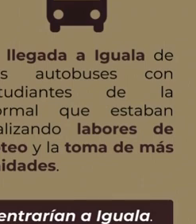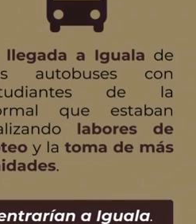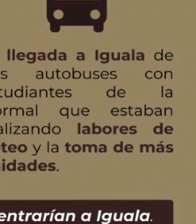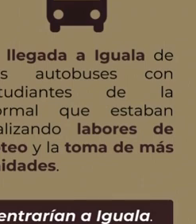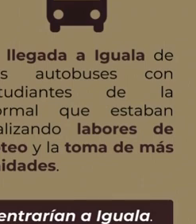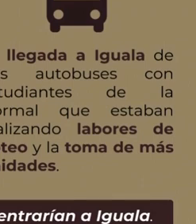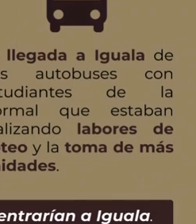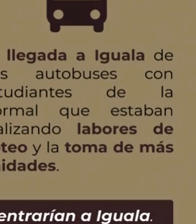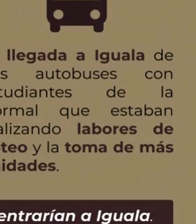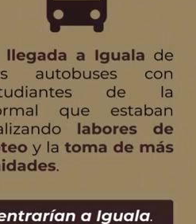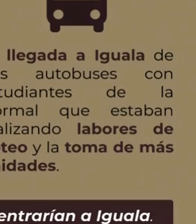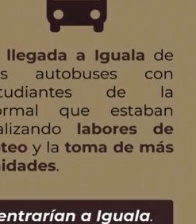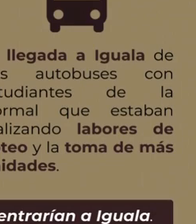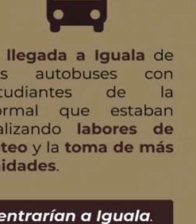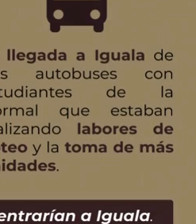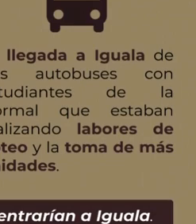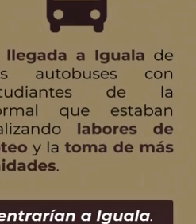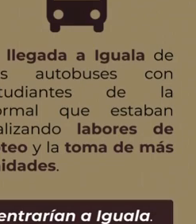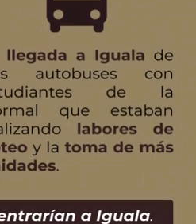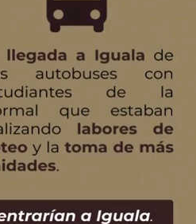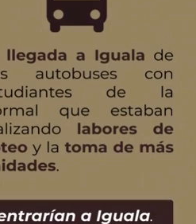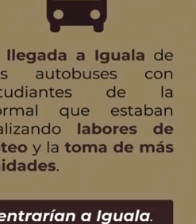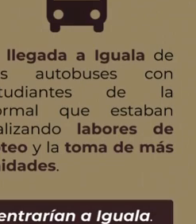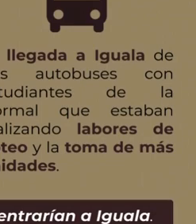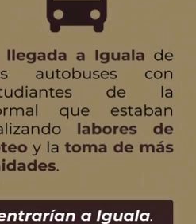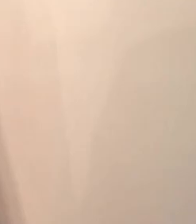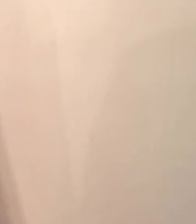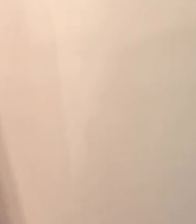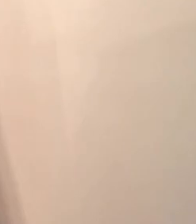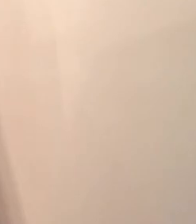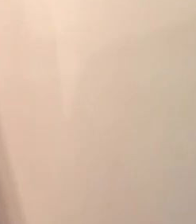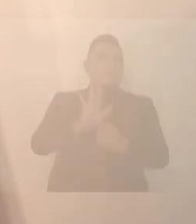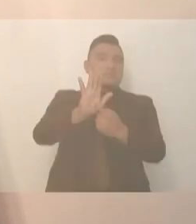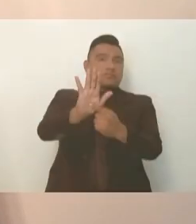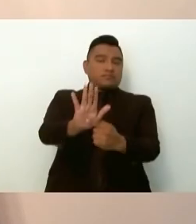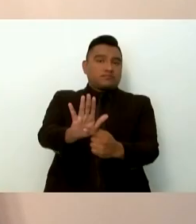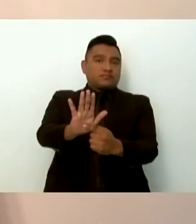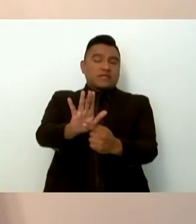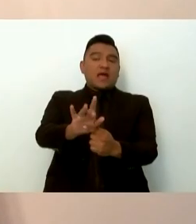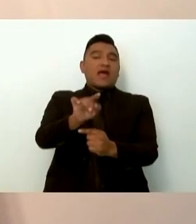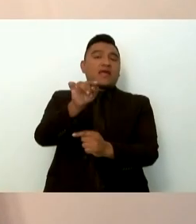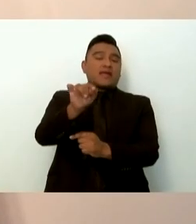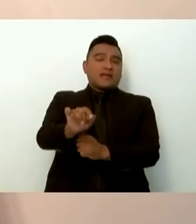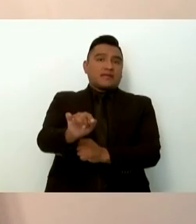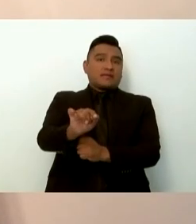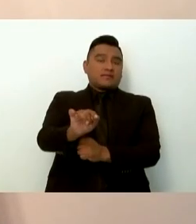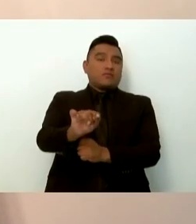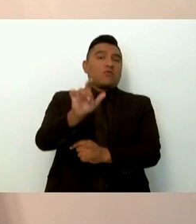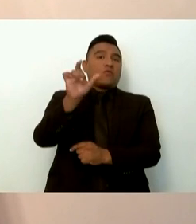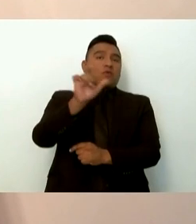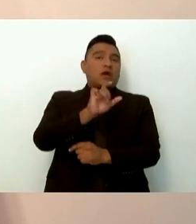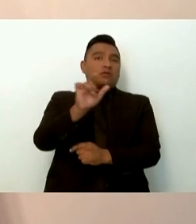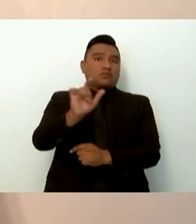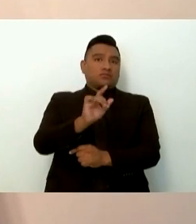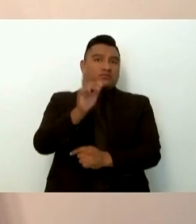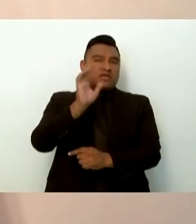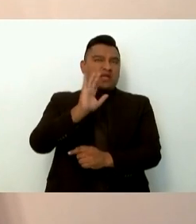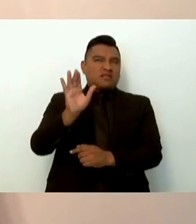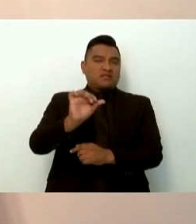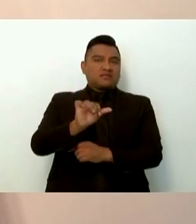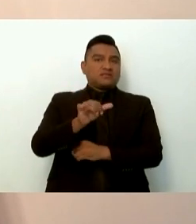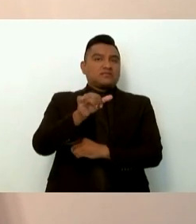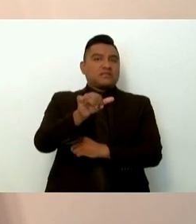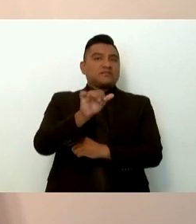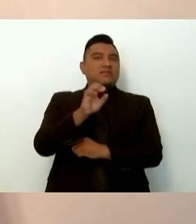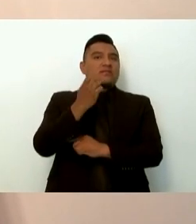presentamos el contrato que suscribió al momento de causar alta el 16 de enero de